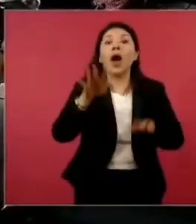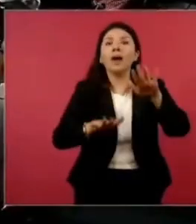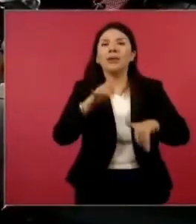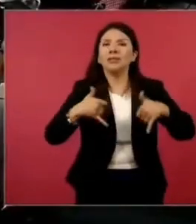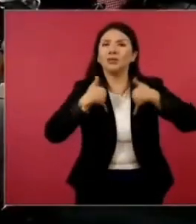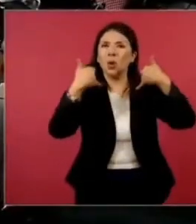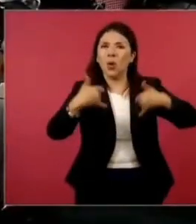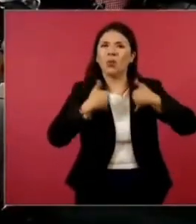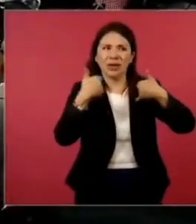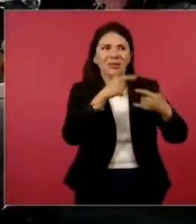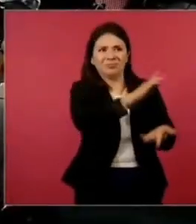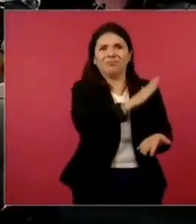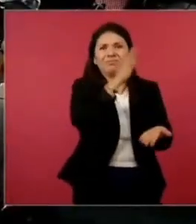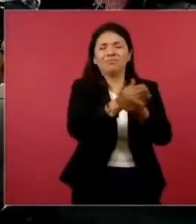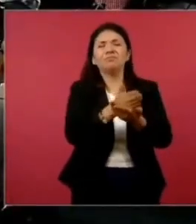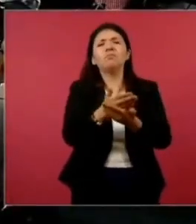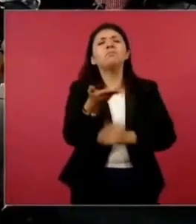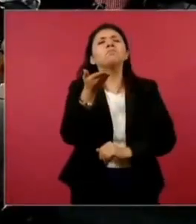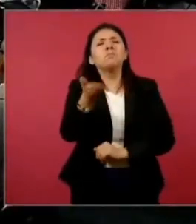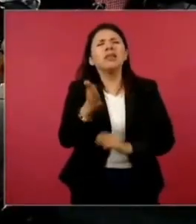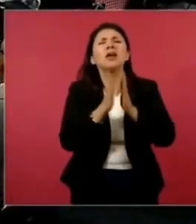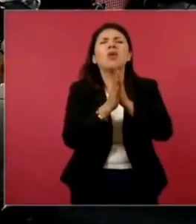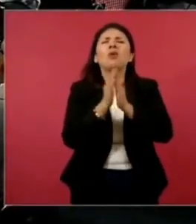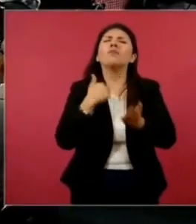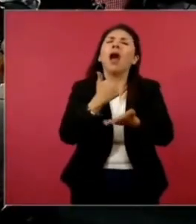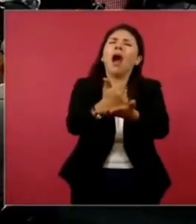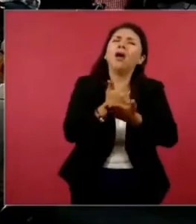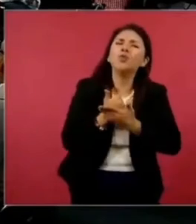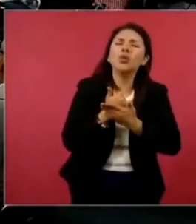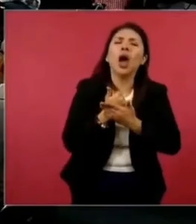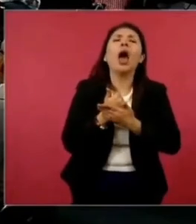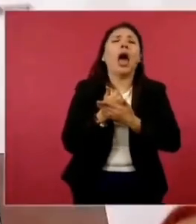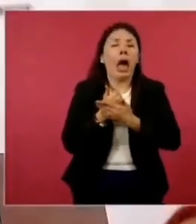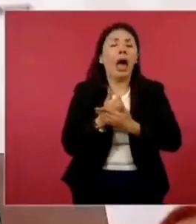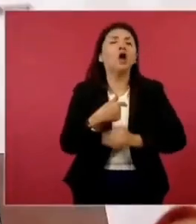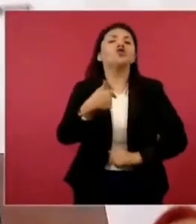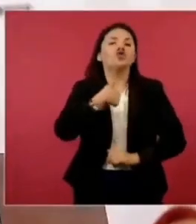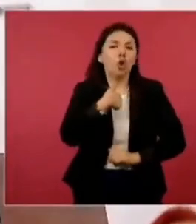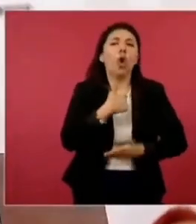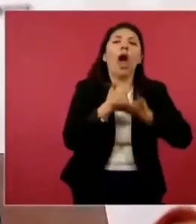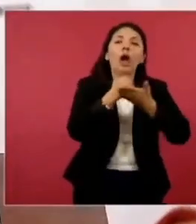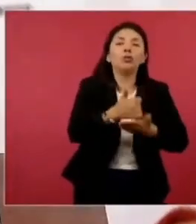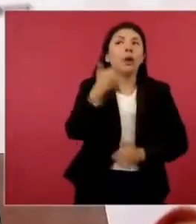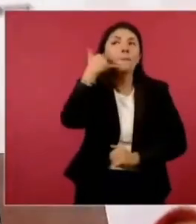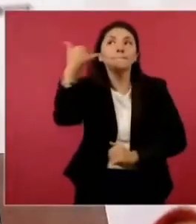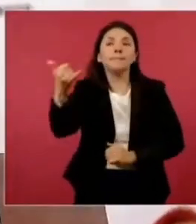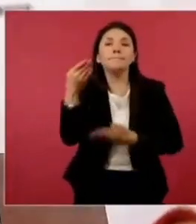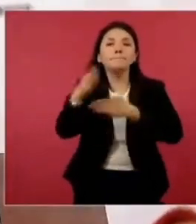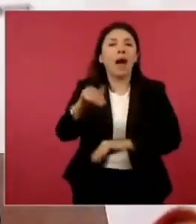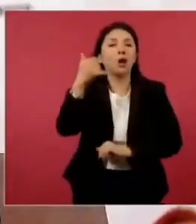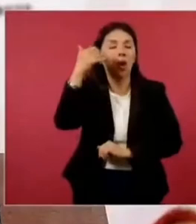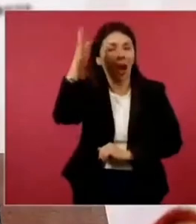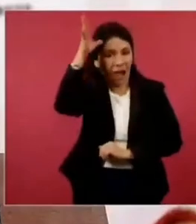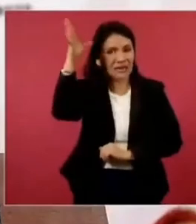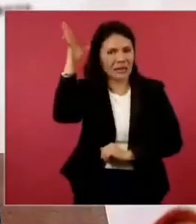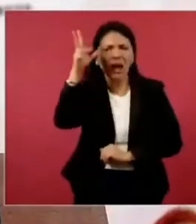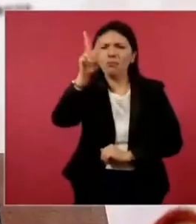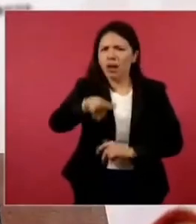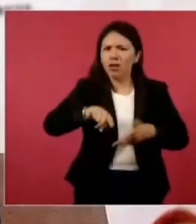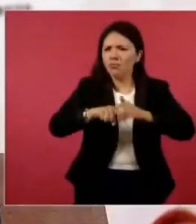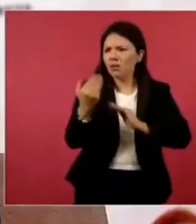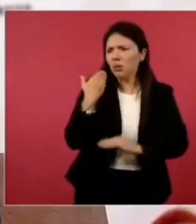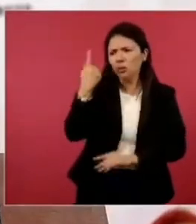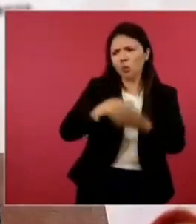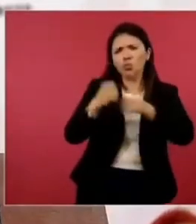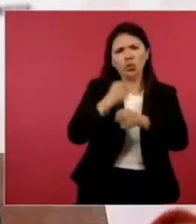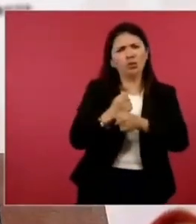jóvenes a solicitarnos ayuda, nosotros nos contactamos con el Banco Azteca y, de hecho, desde el año pasado tuvimos